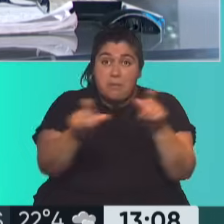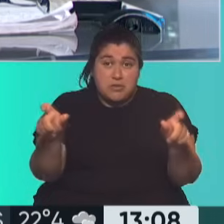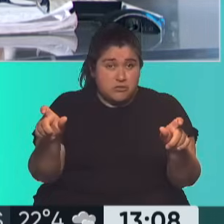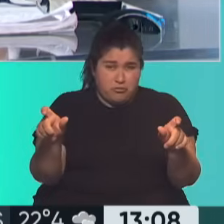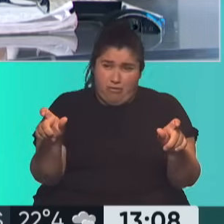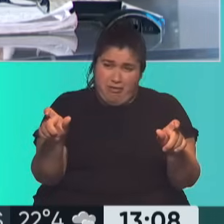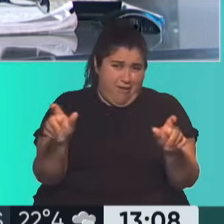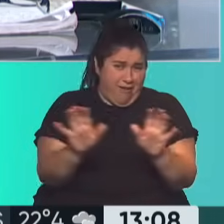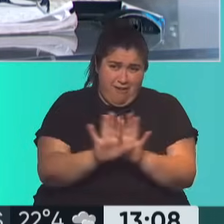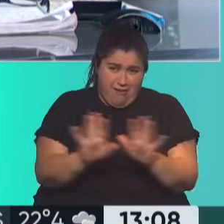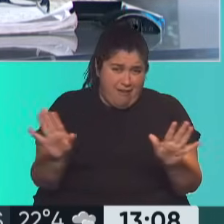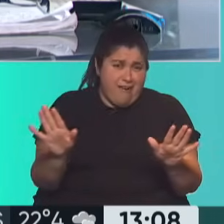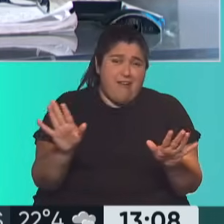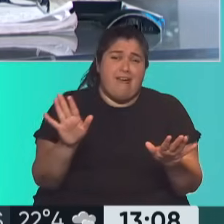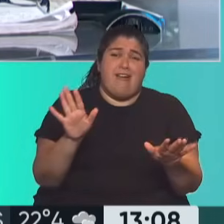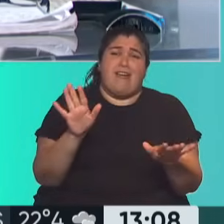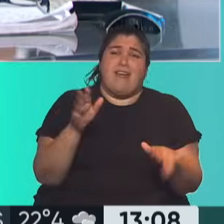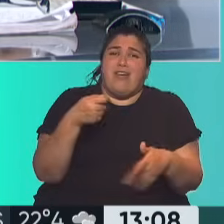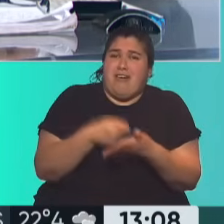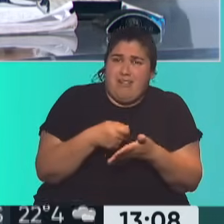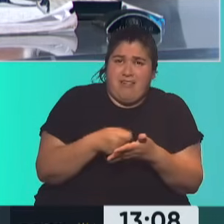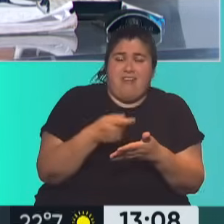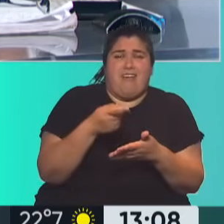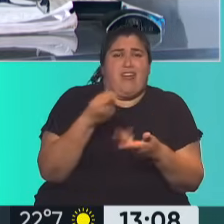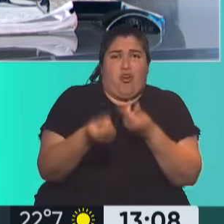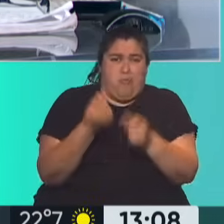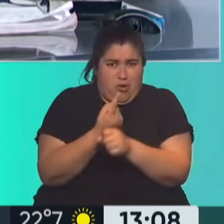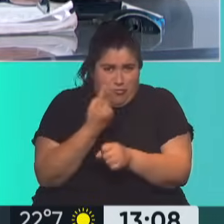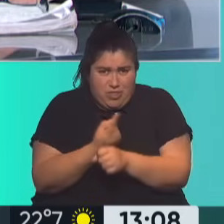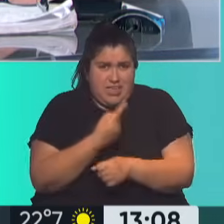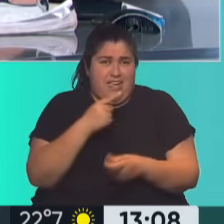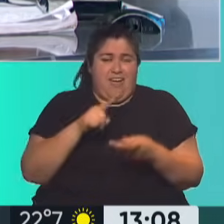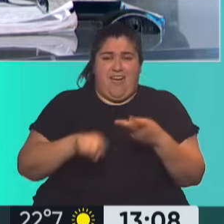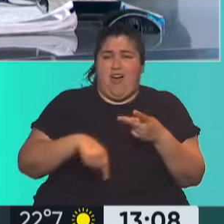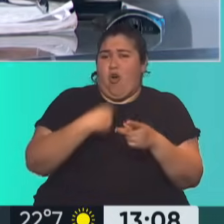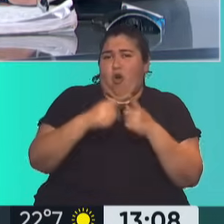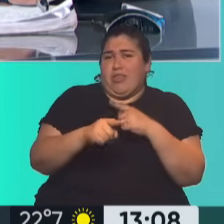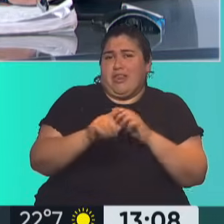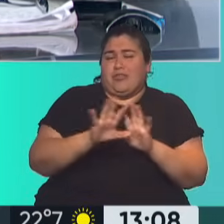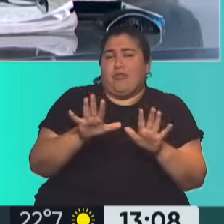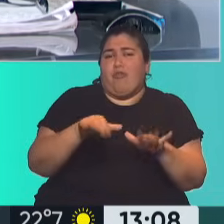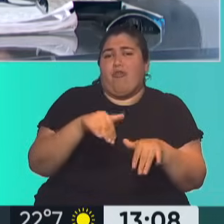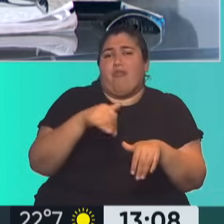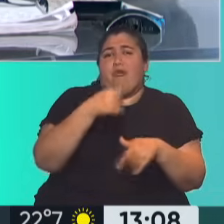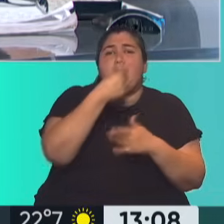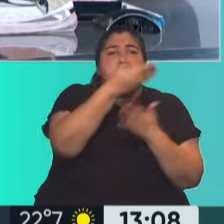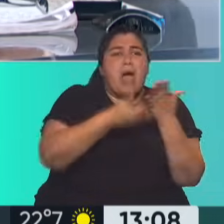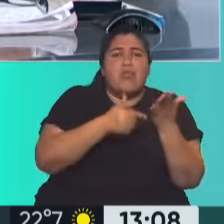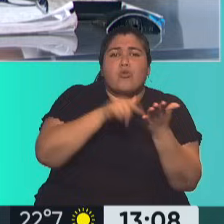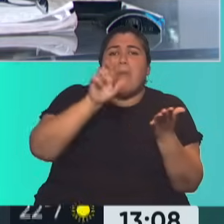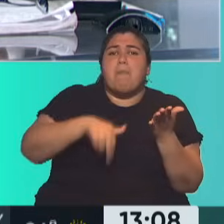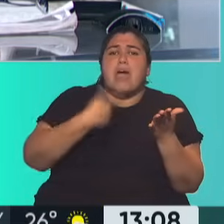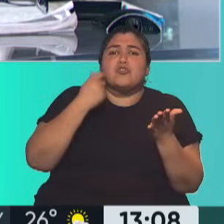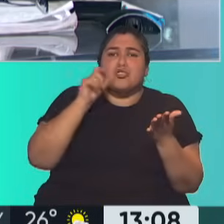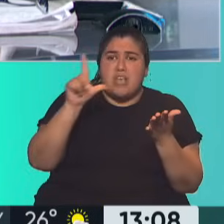indigentes no tenían ninguna capacidad de compra algunos pertenecían directamente algunos padrones de planes sociales